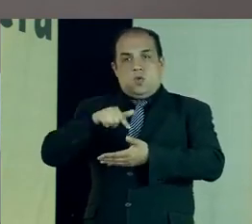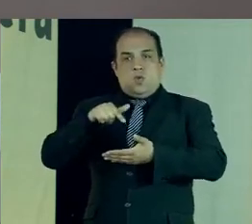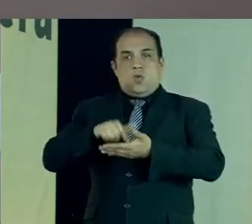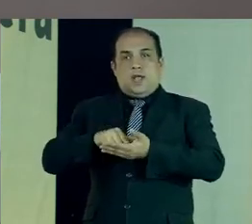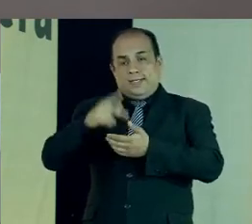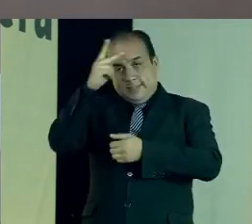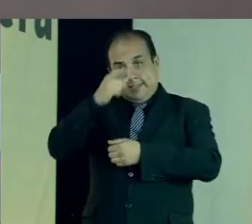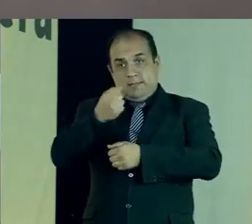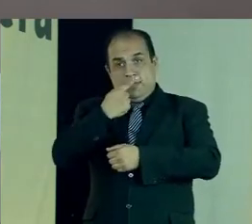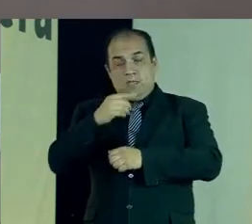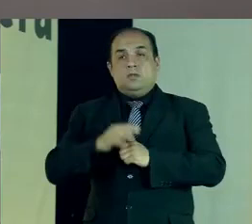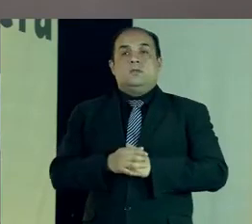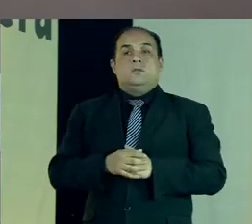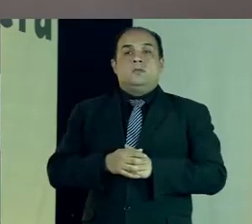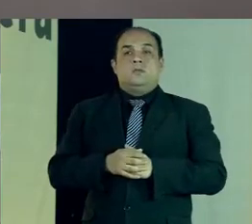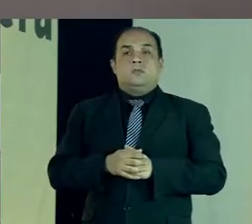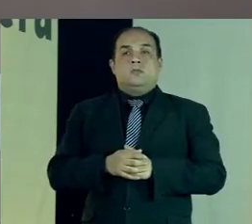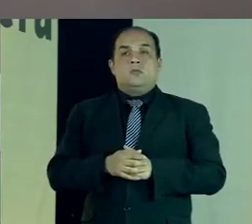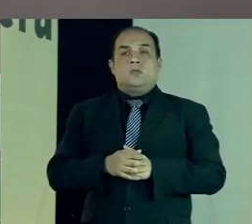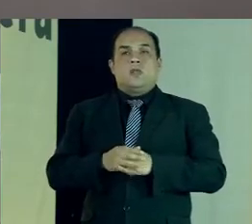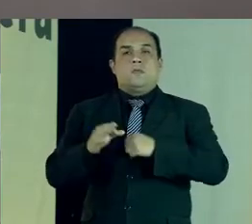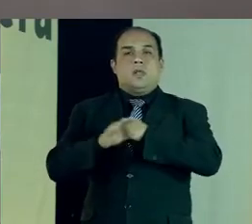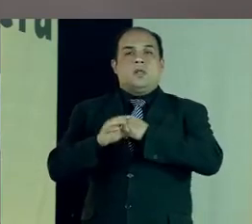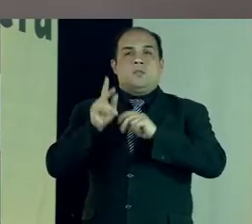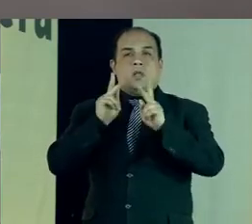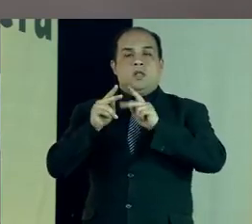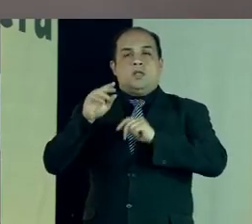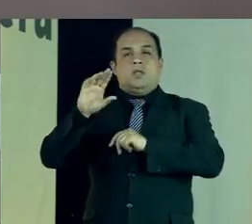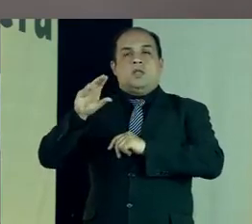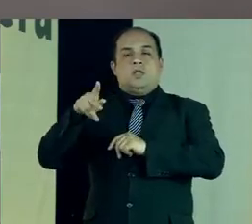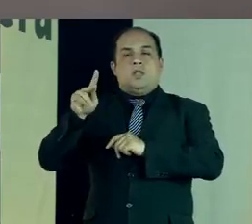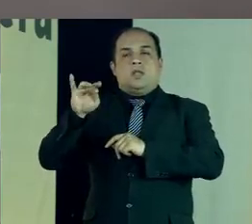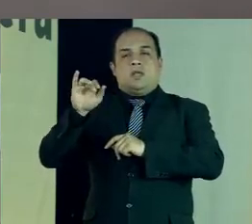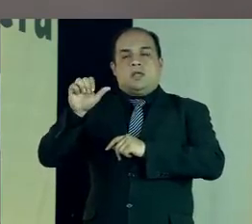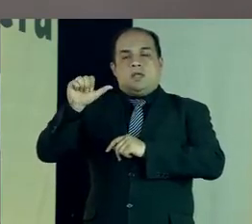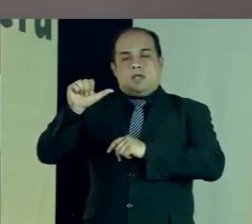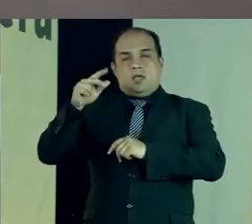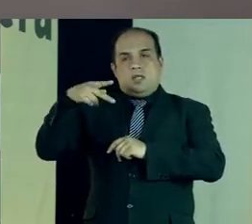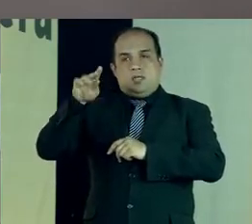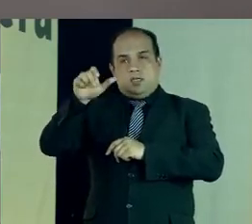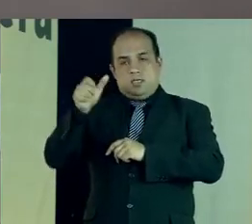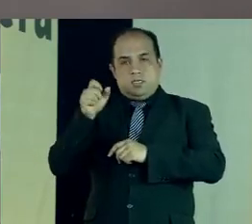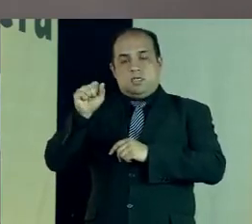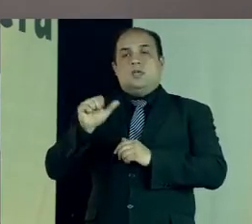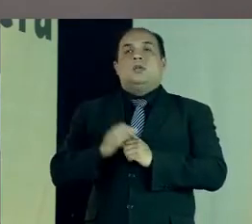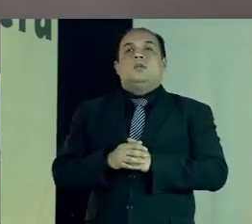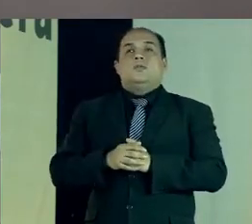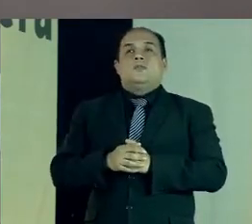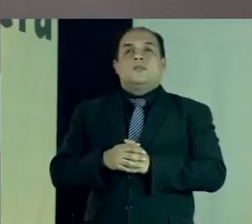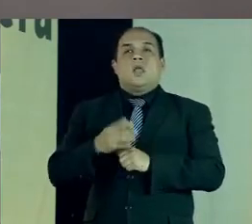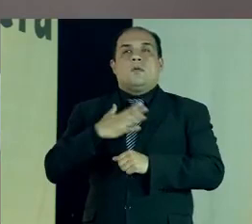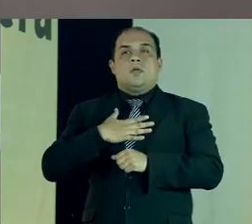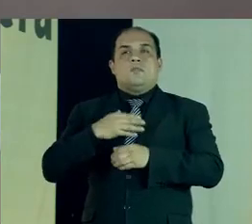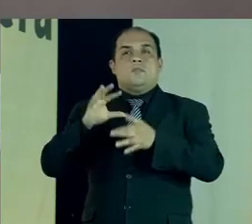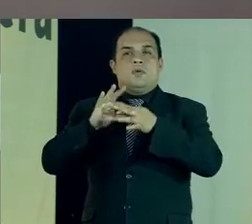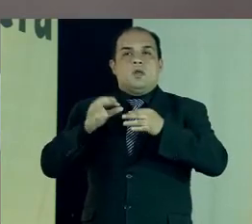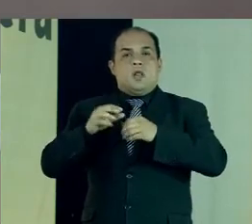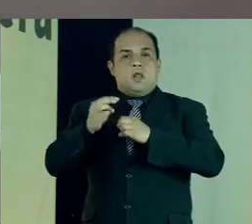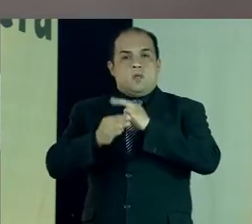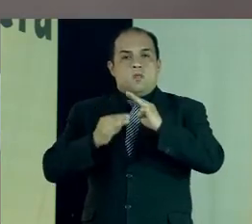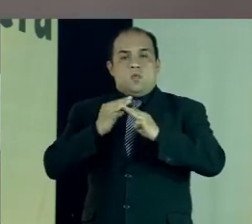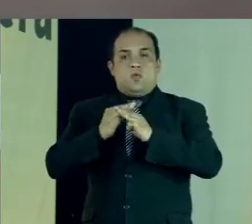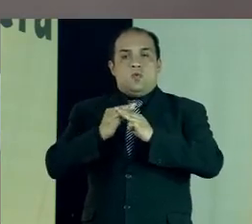mientras hablamos de danny safari me introdujo en el mundo de los seis y experiencias